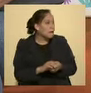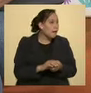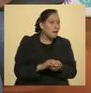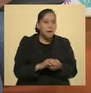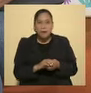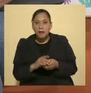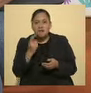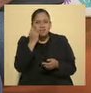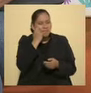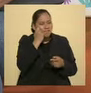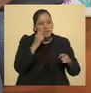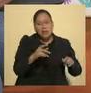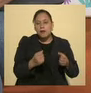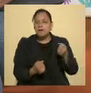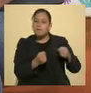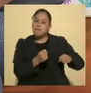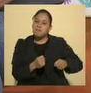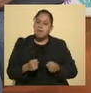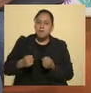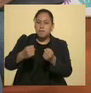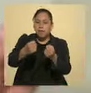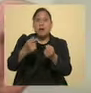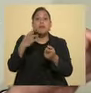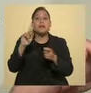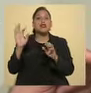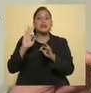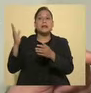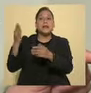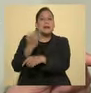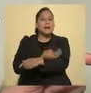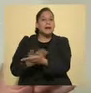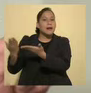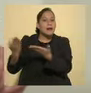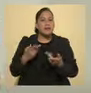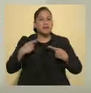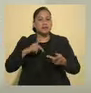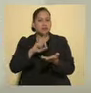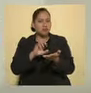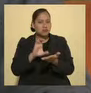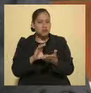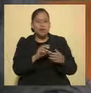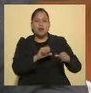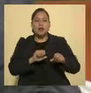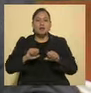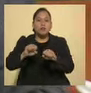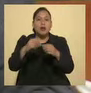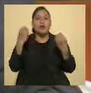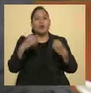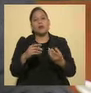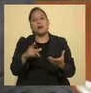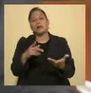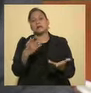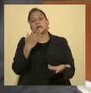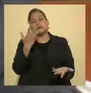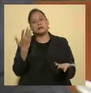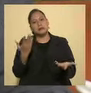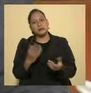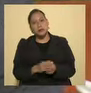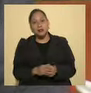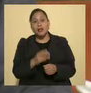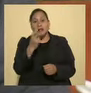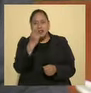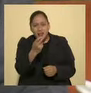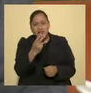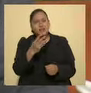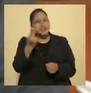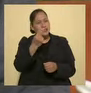pero en cualquier momento puede llegar una persona con discapacidad y lo va a ocupar, ¿no? Es increíble, pero creo que ese tipo de cositas nos